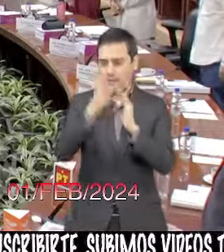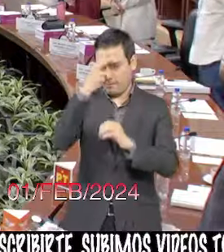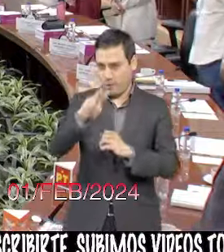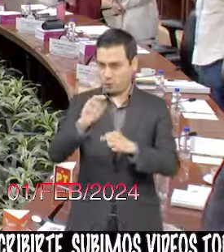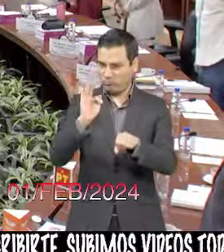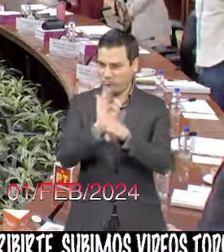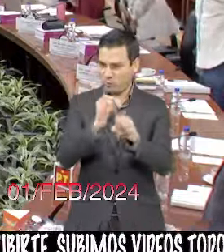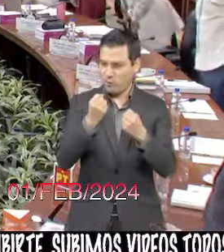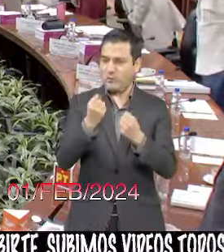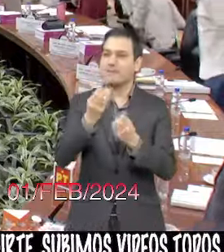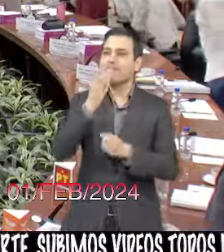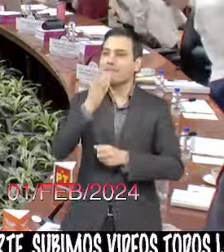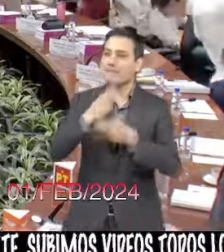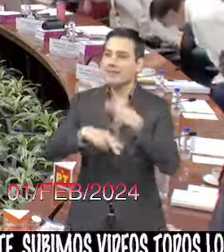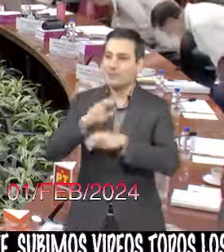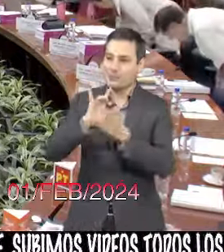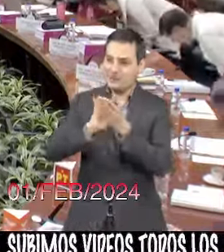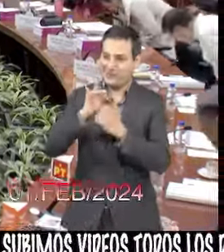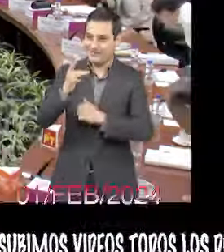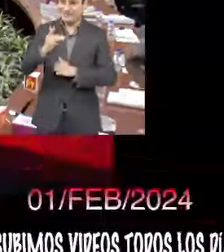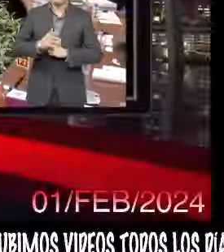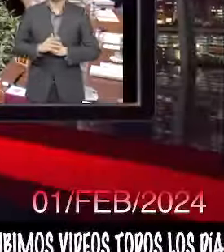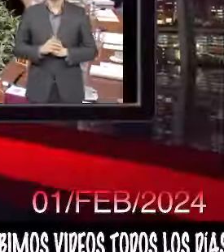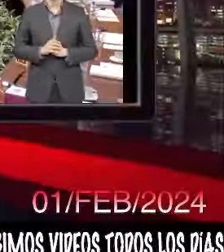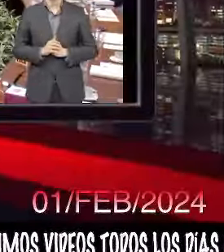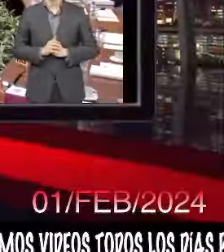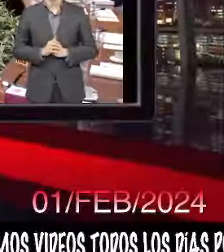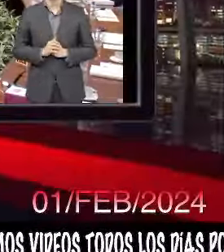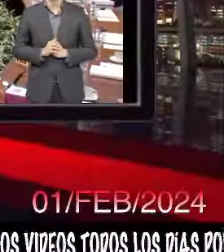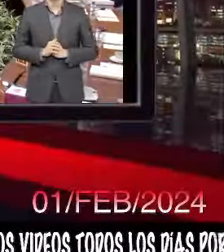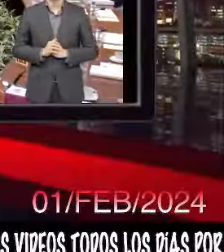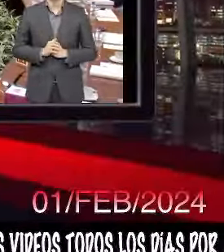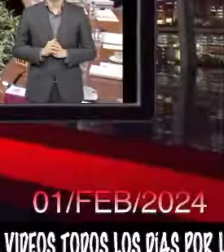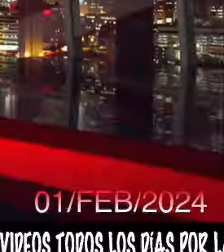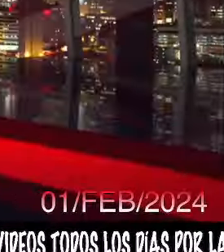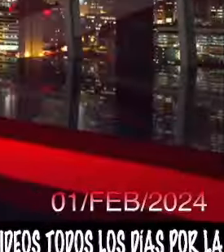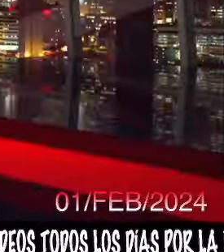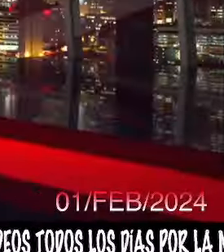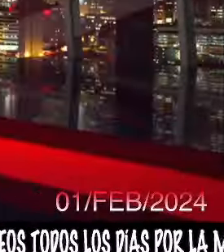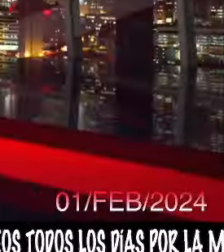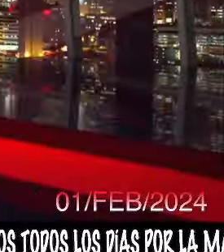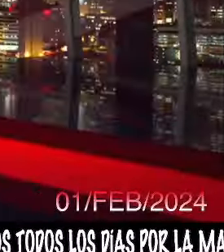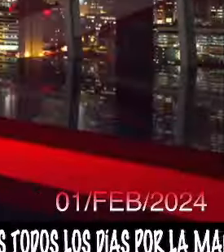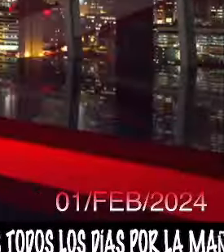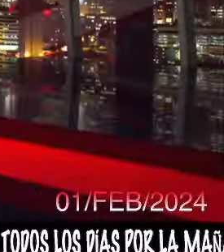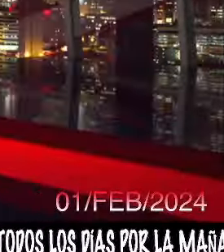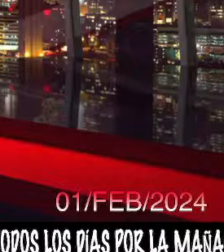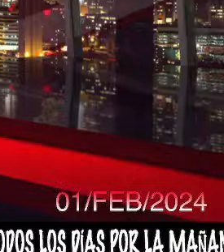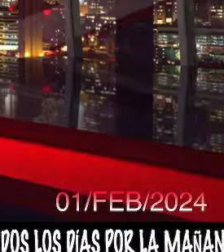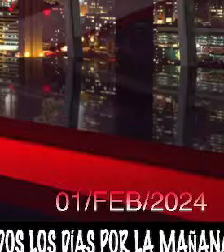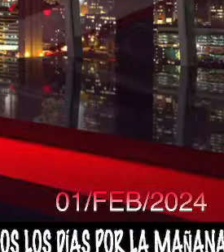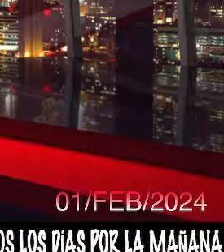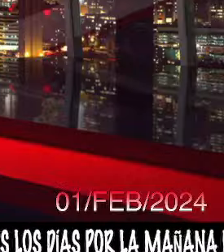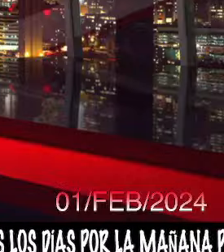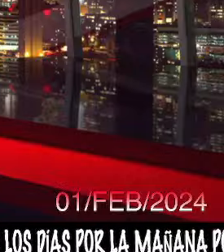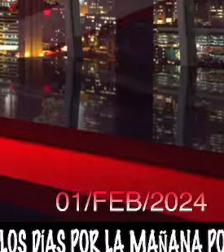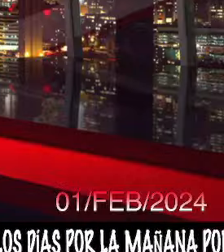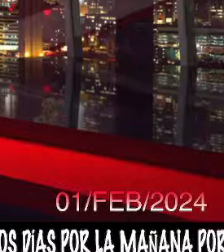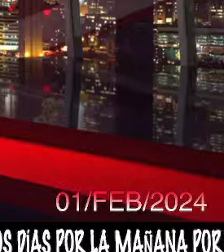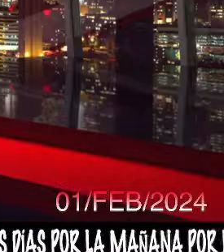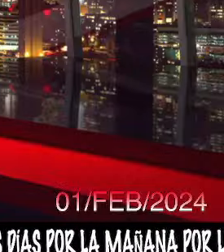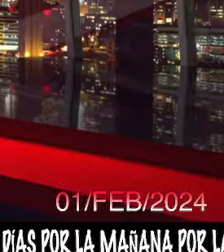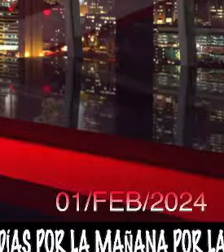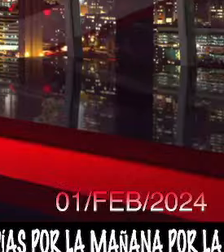país. Bienvenido, gracias. Bueno, pues se tiene secretaria y se incorpora el diputado Gerardo